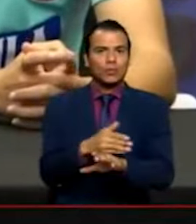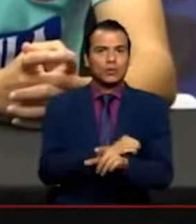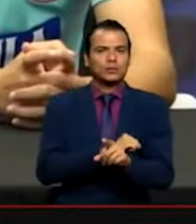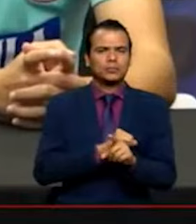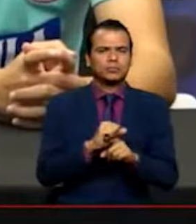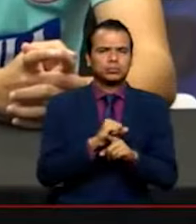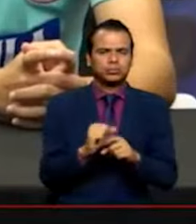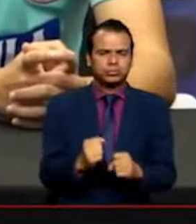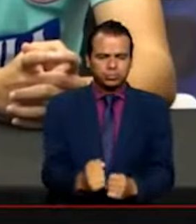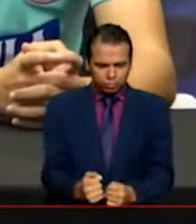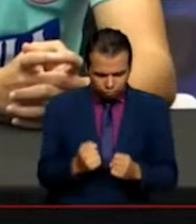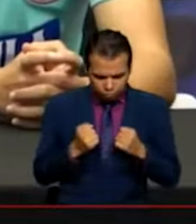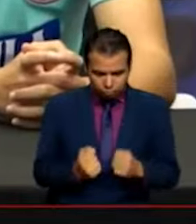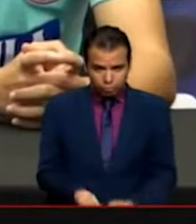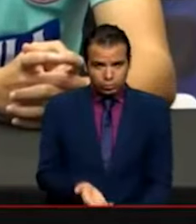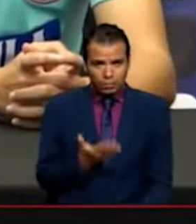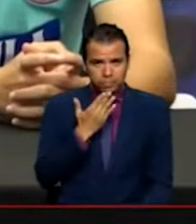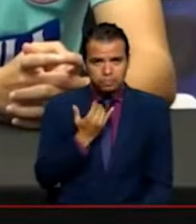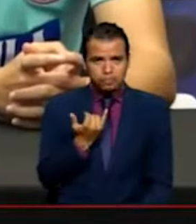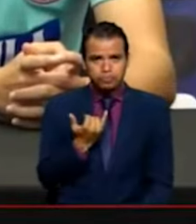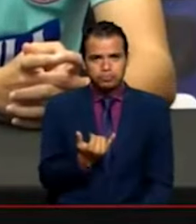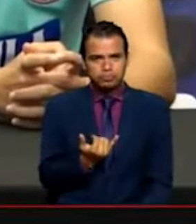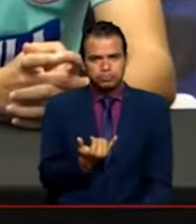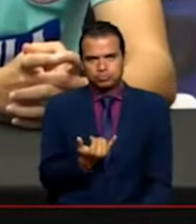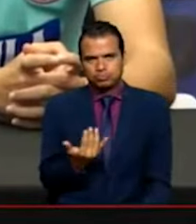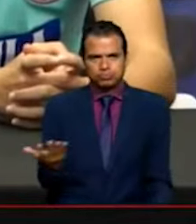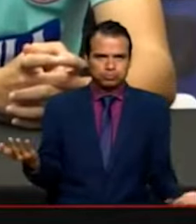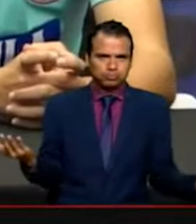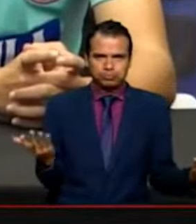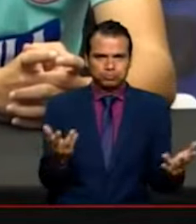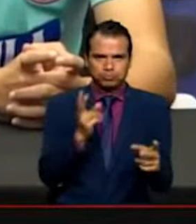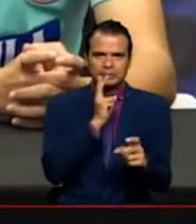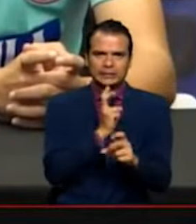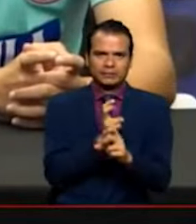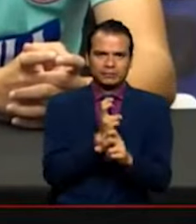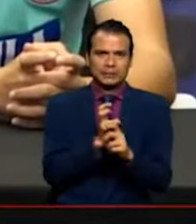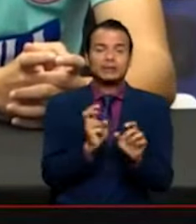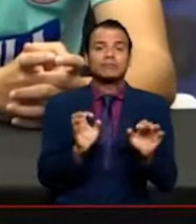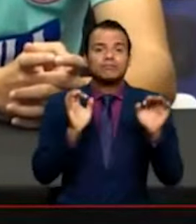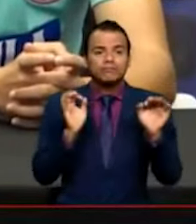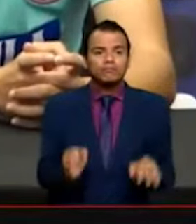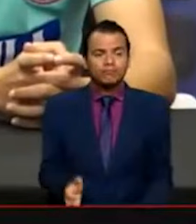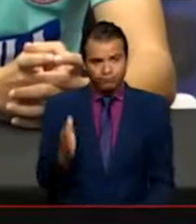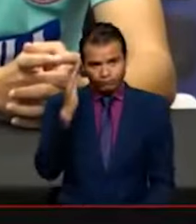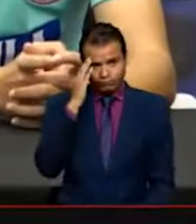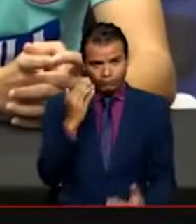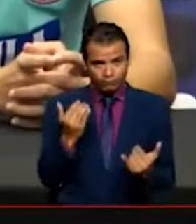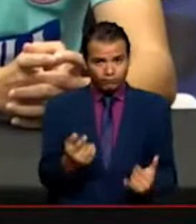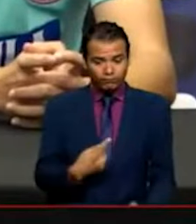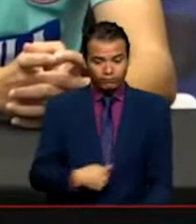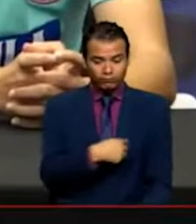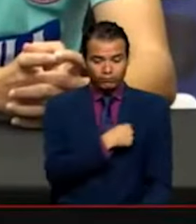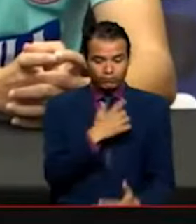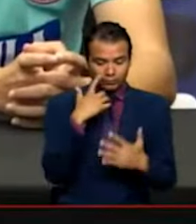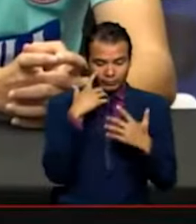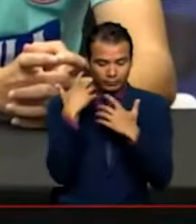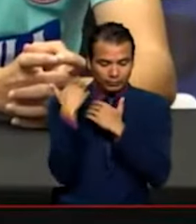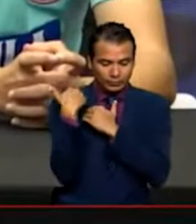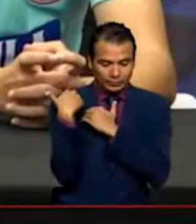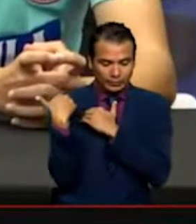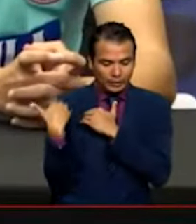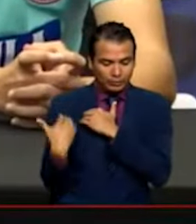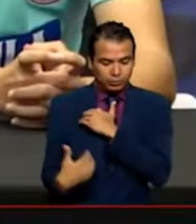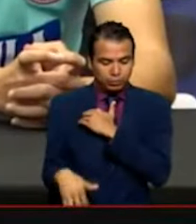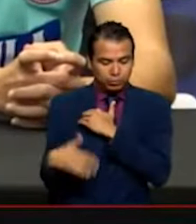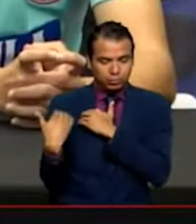preparar a nuestros deportistas y los equipos para este tipo de eventos. Pero sabemos la responsabilidad que hay. Queremos